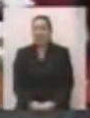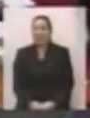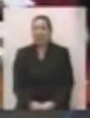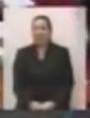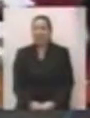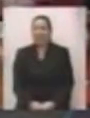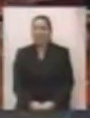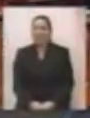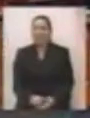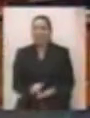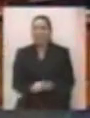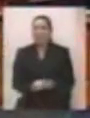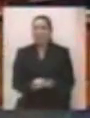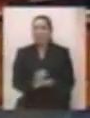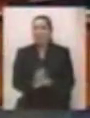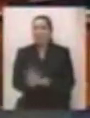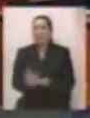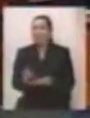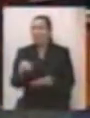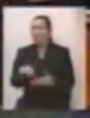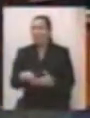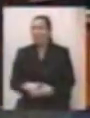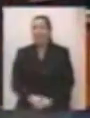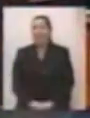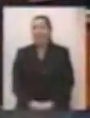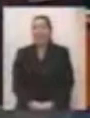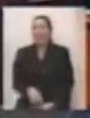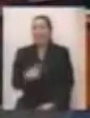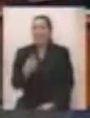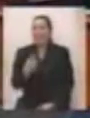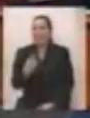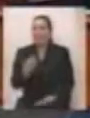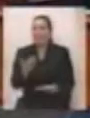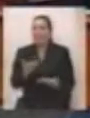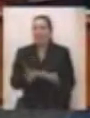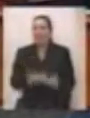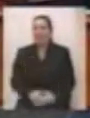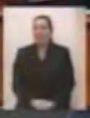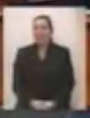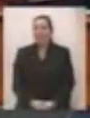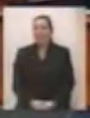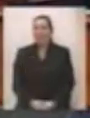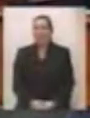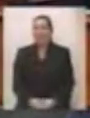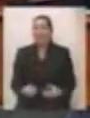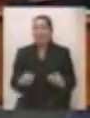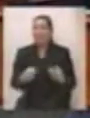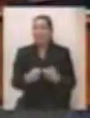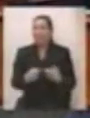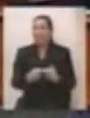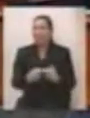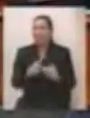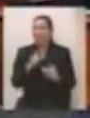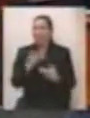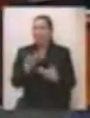Gracias, presidente. Que indiscriminadamente, lamentablemente, se dan en diferentes páginas de Internet,